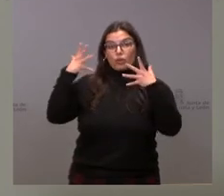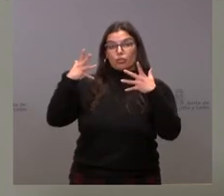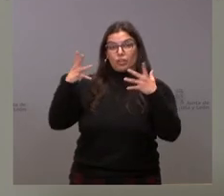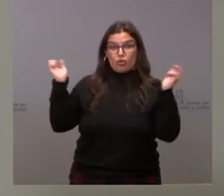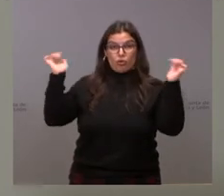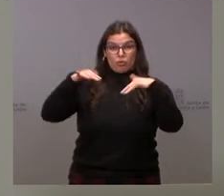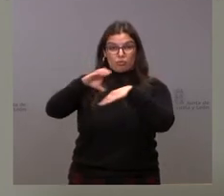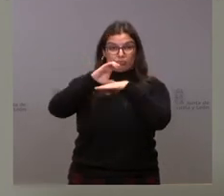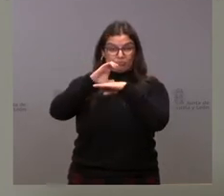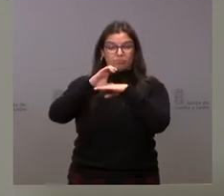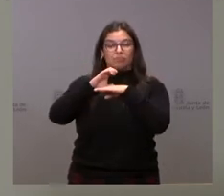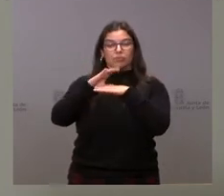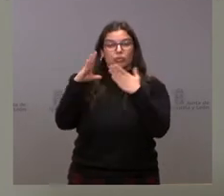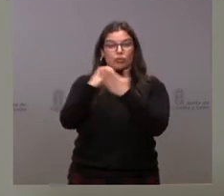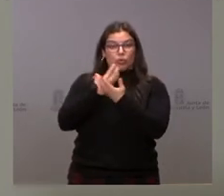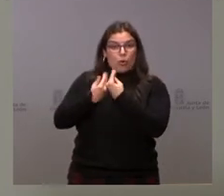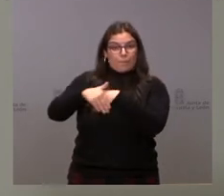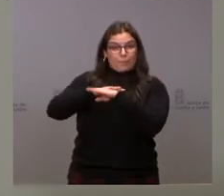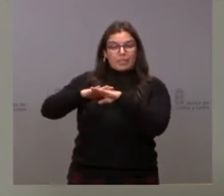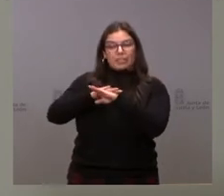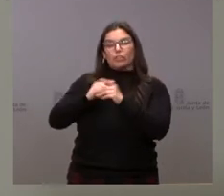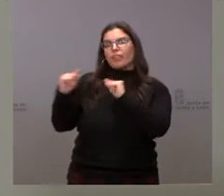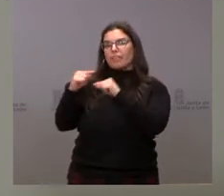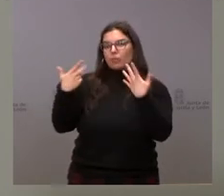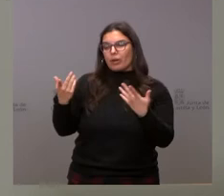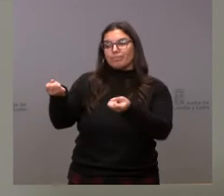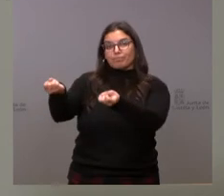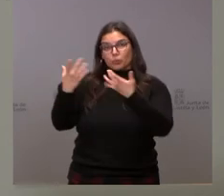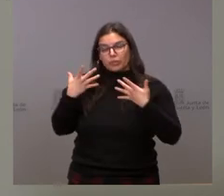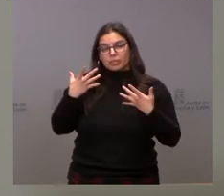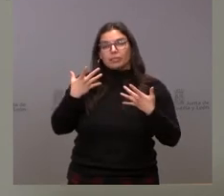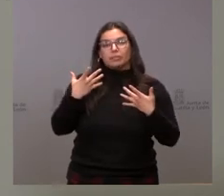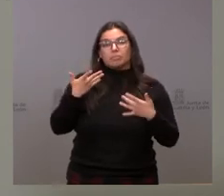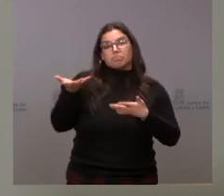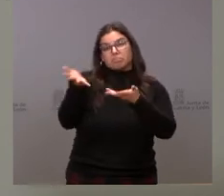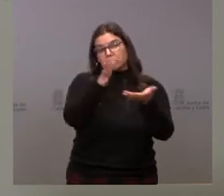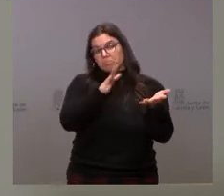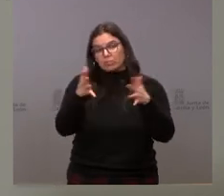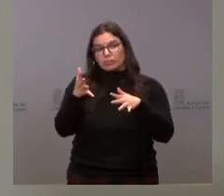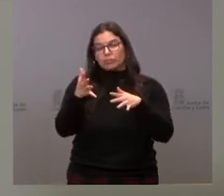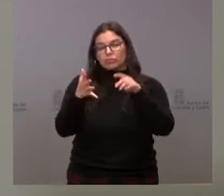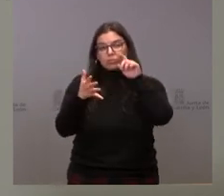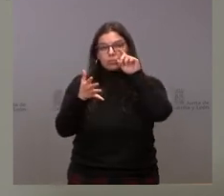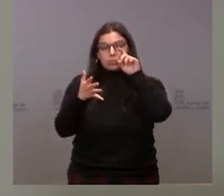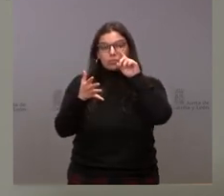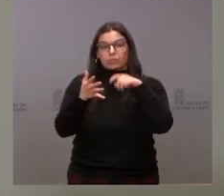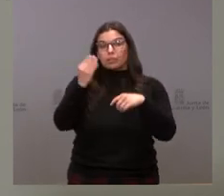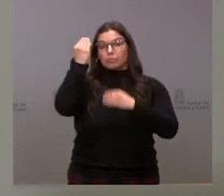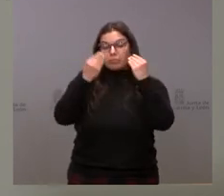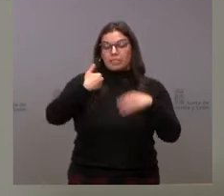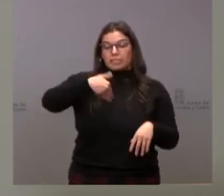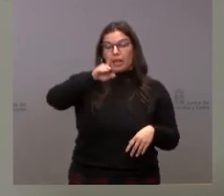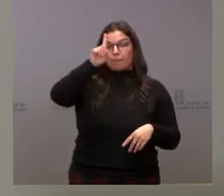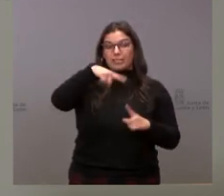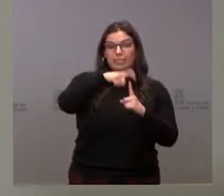interterritorial les comento que se nos informó de que aproximadamente se piensa que en el mes de mayo